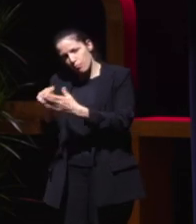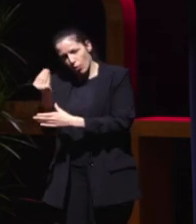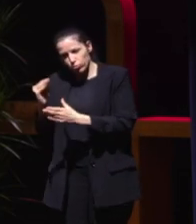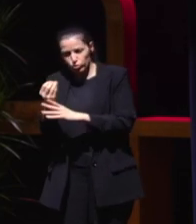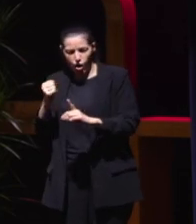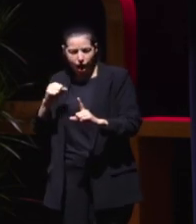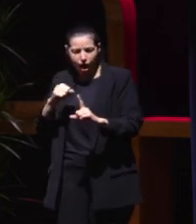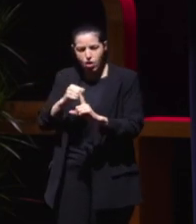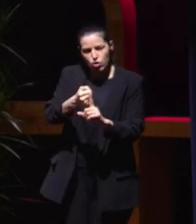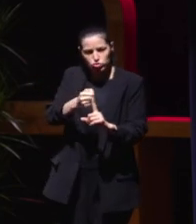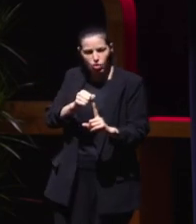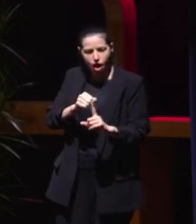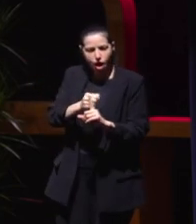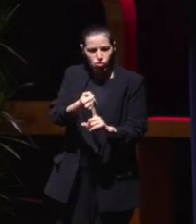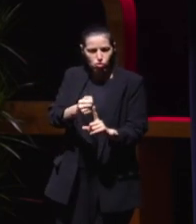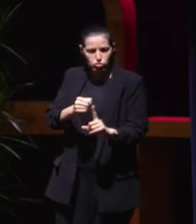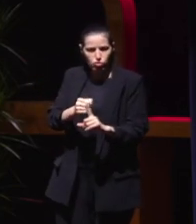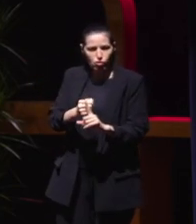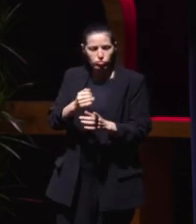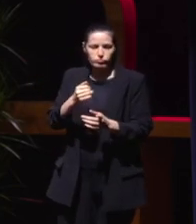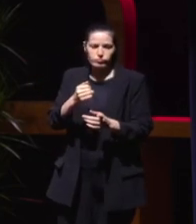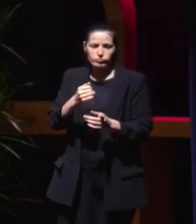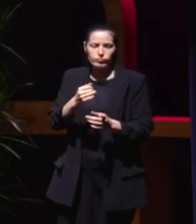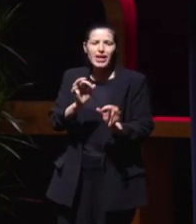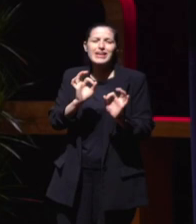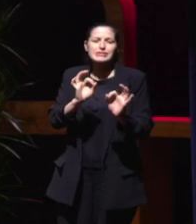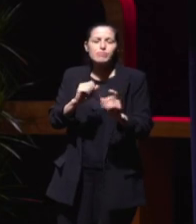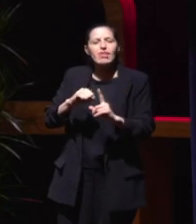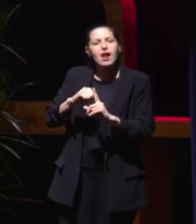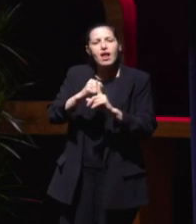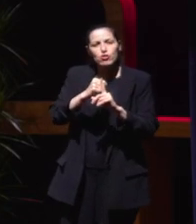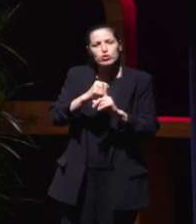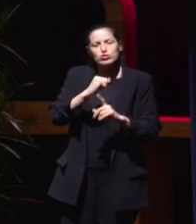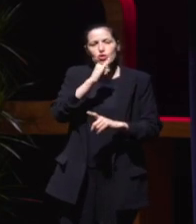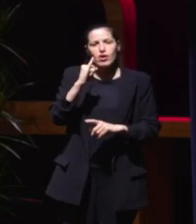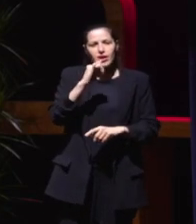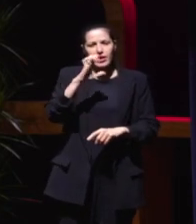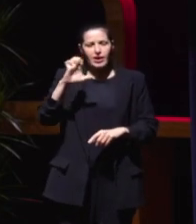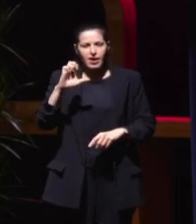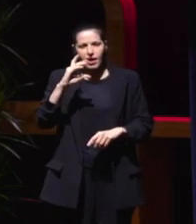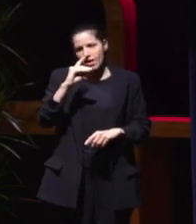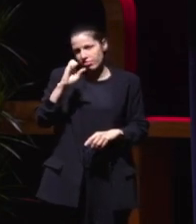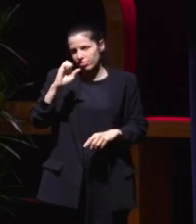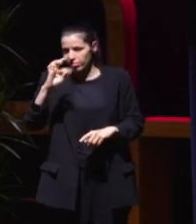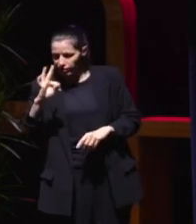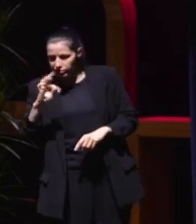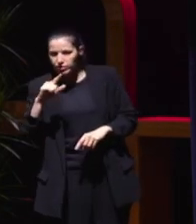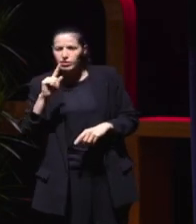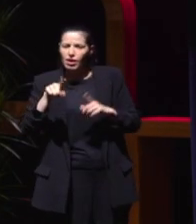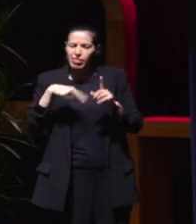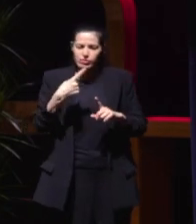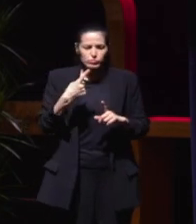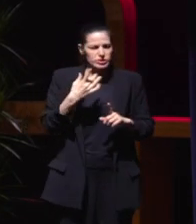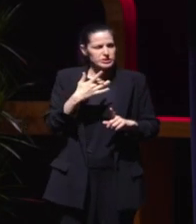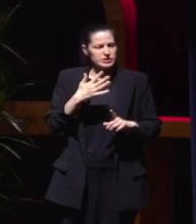ensañó Especialmente con jedi y le dijo que era un porque le quería tocar el pecho porque quería besarle y luego le dijo